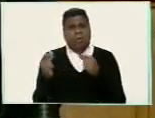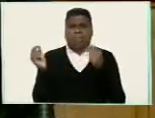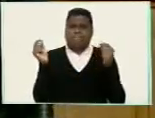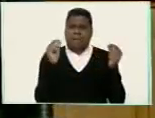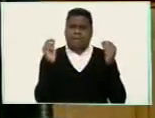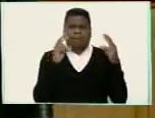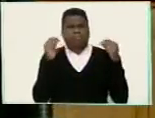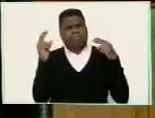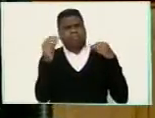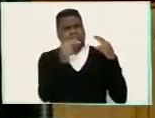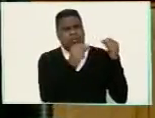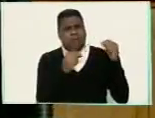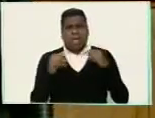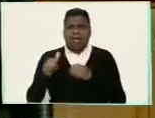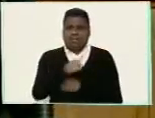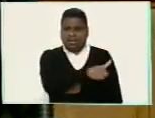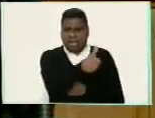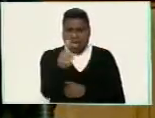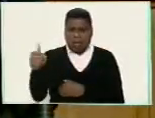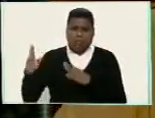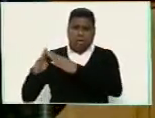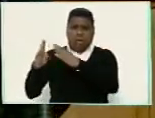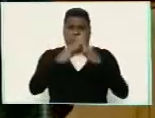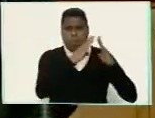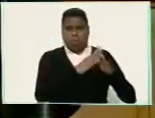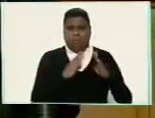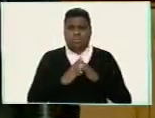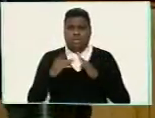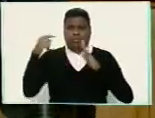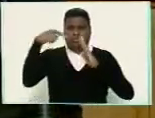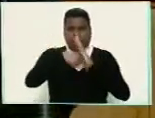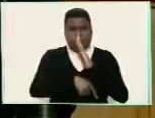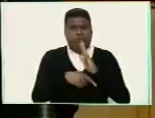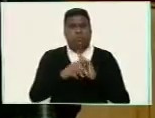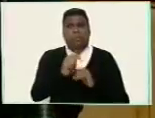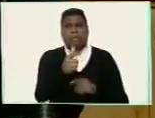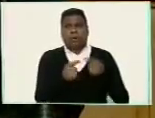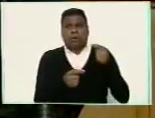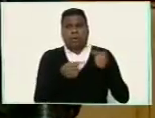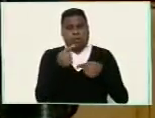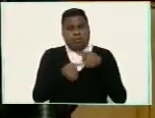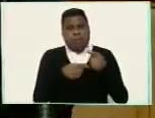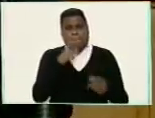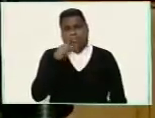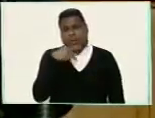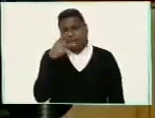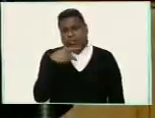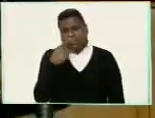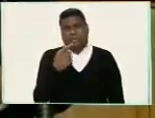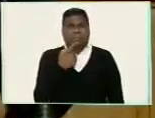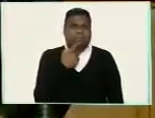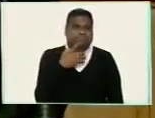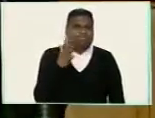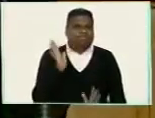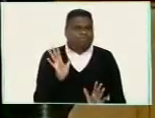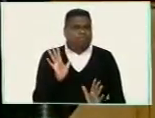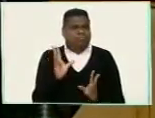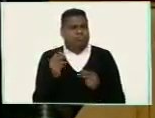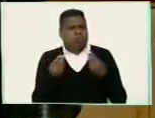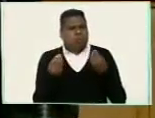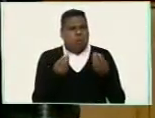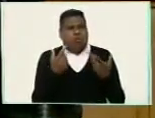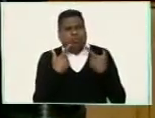debate en cada una de nuestras comunidades. Un poco porque, bueno, es parte de las políticas que también nosotros,